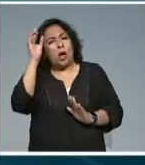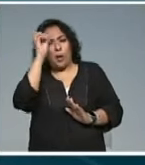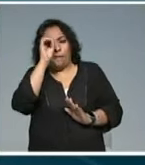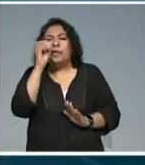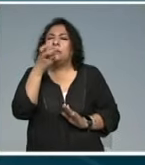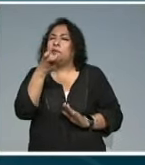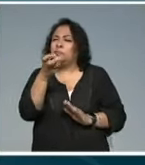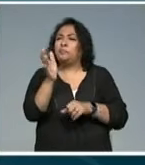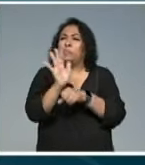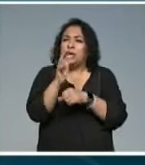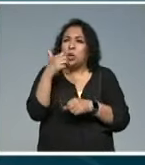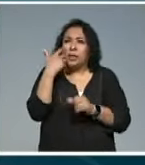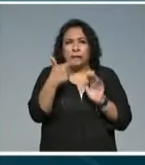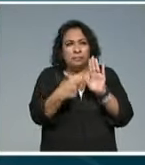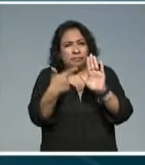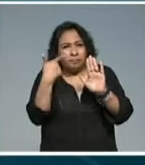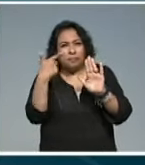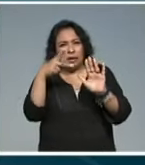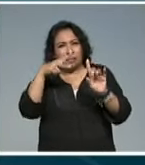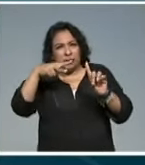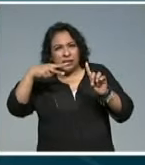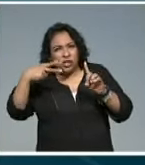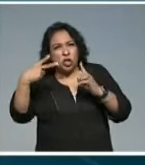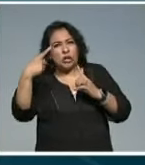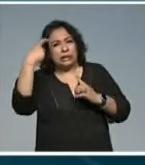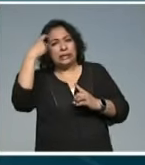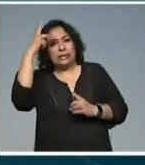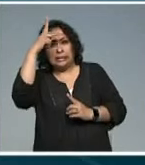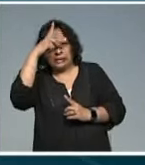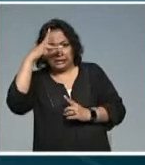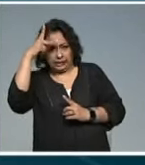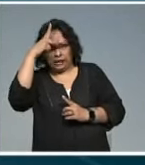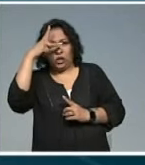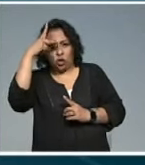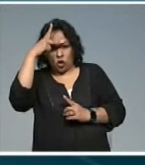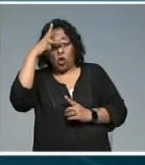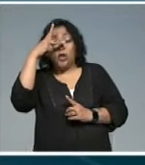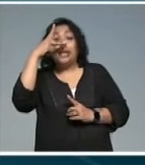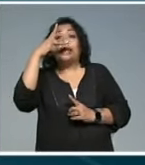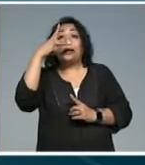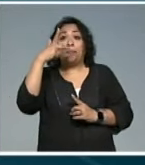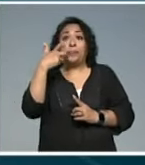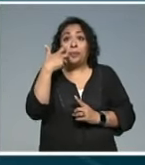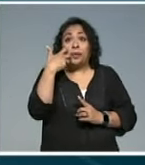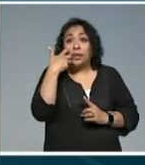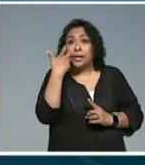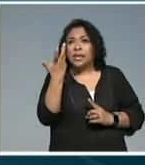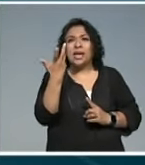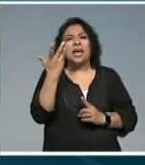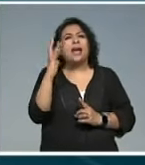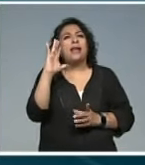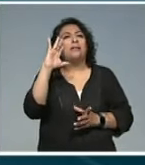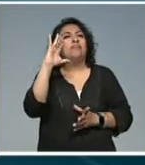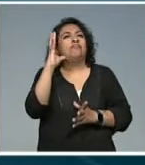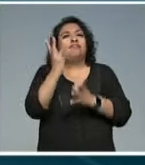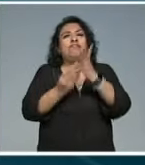que busca retratar una dimensión más psicológica, y tratar de sacar un poco